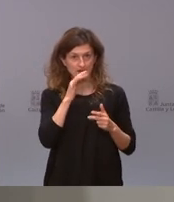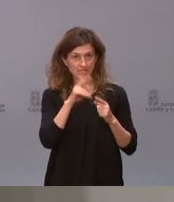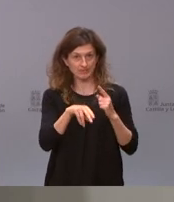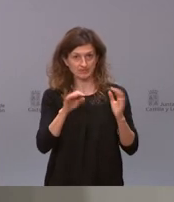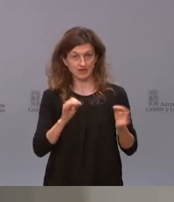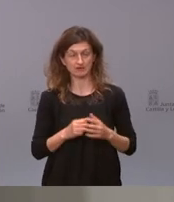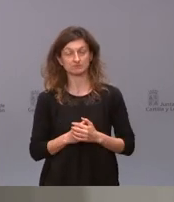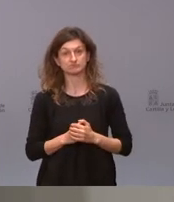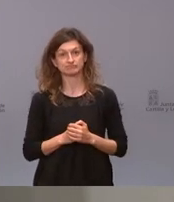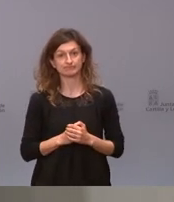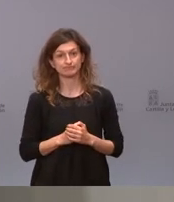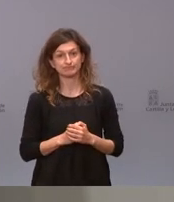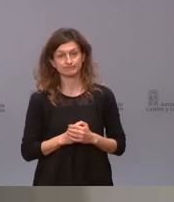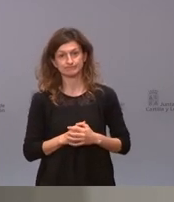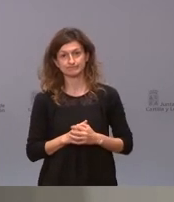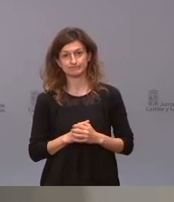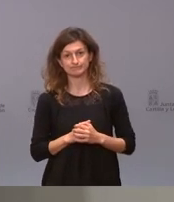tenemos que limitarlo